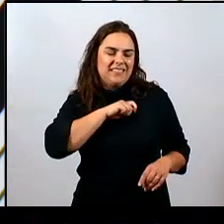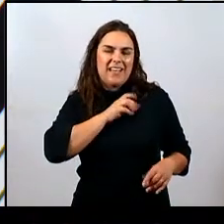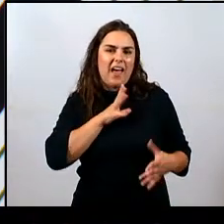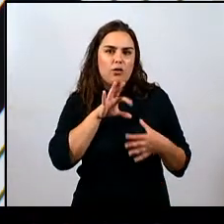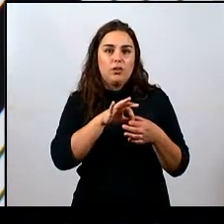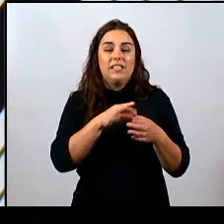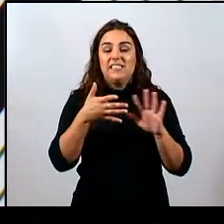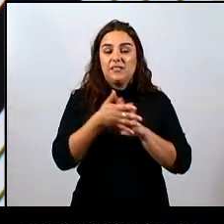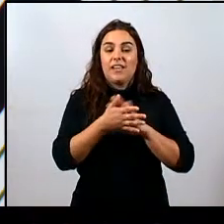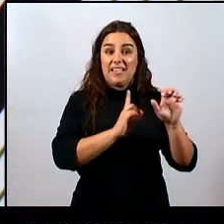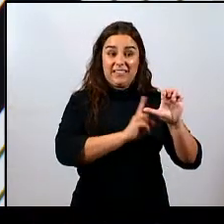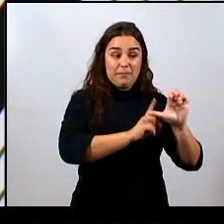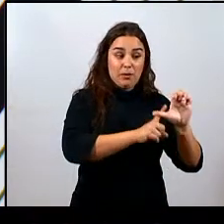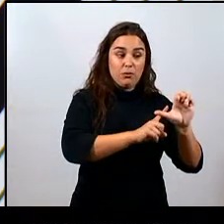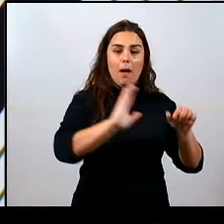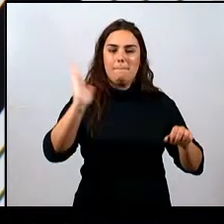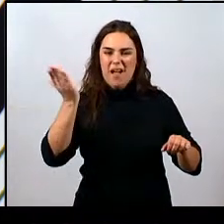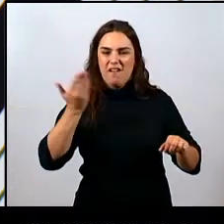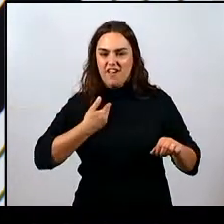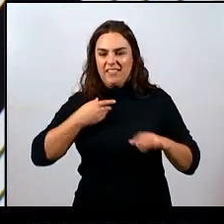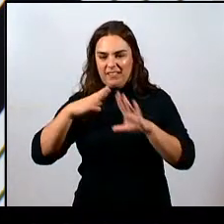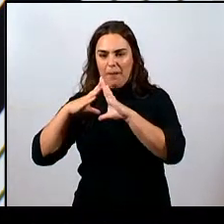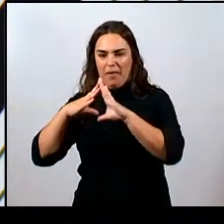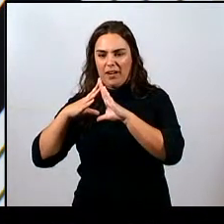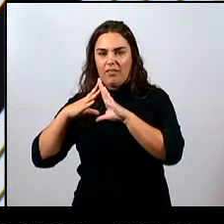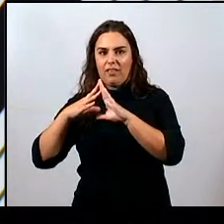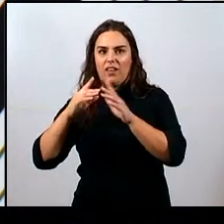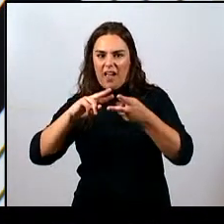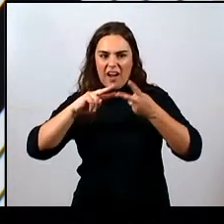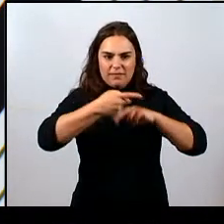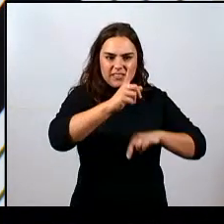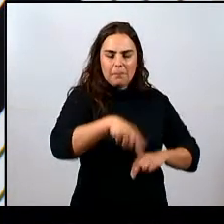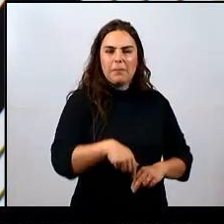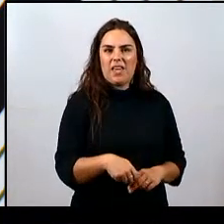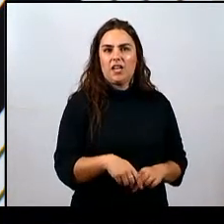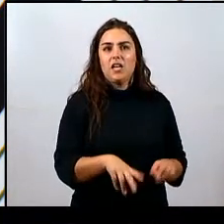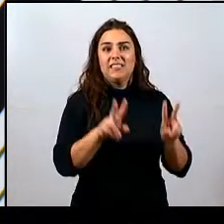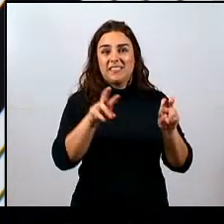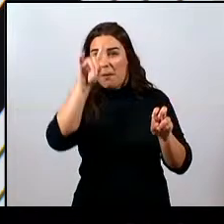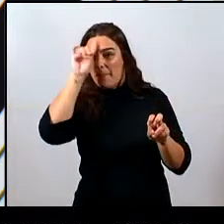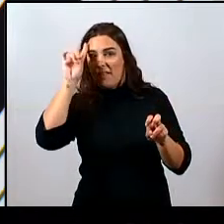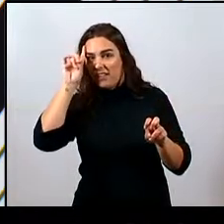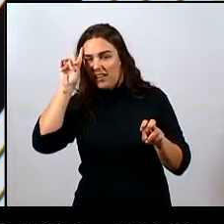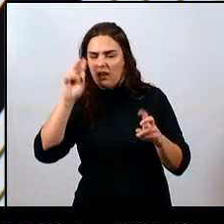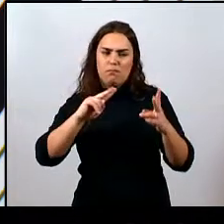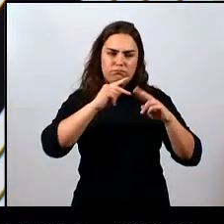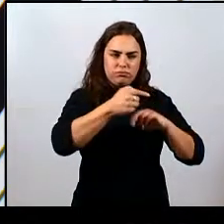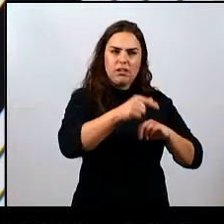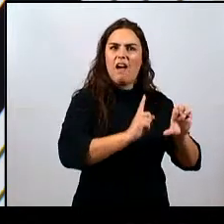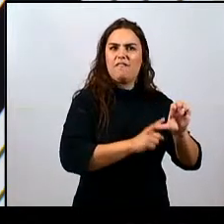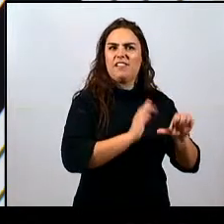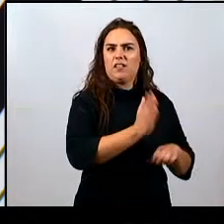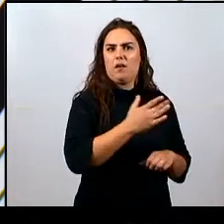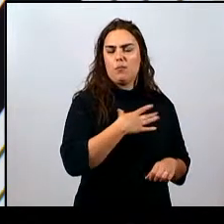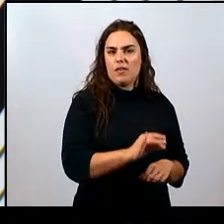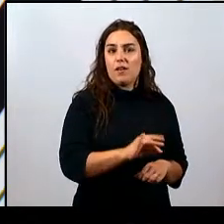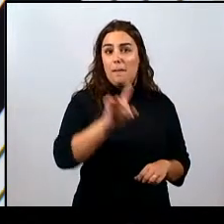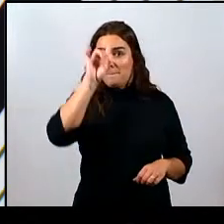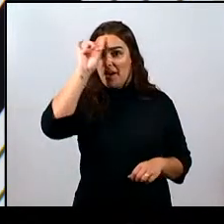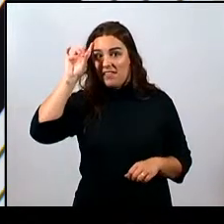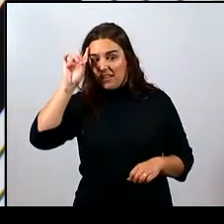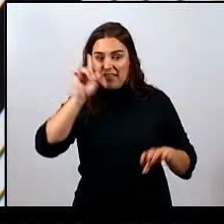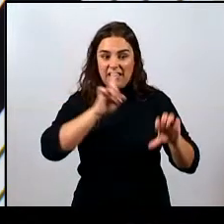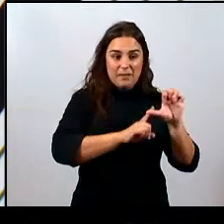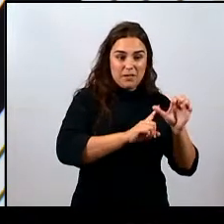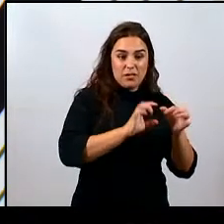en Extremadura me incumbe a mí como madrileña y viceversa, que las cuestiones de los madrileños son también de Extremadura, que Madrid es de los